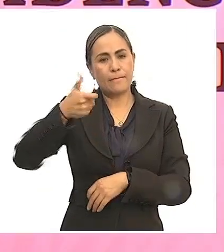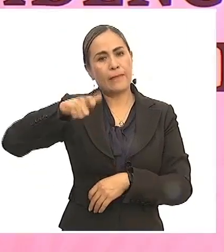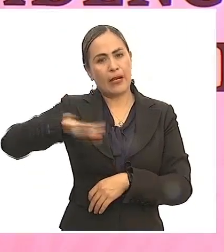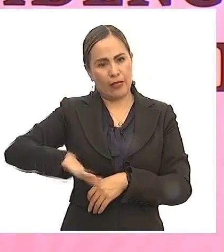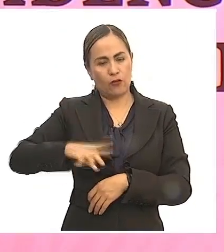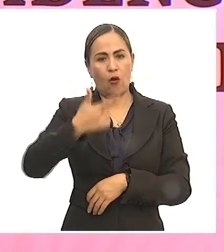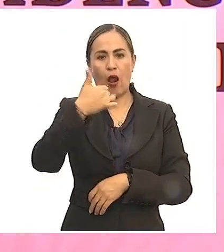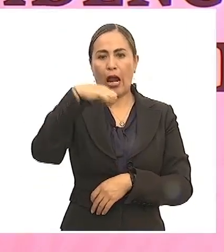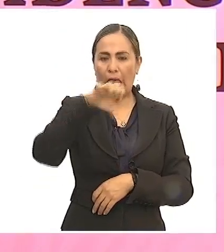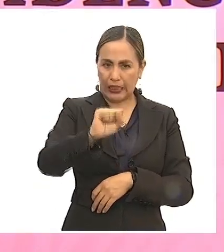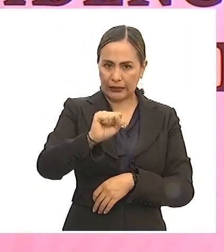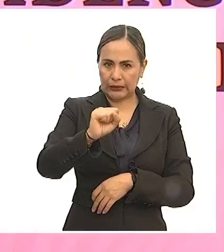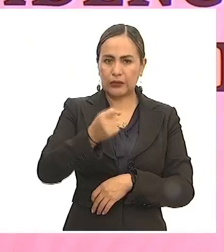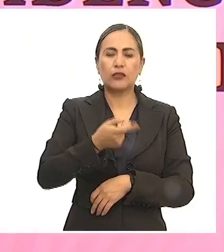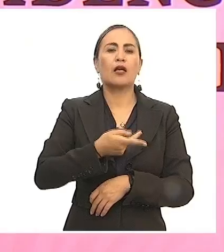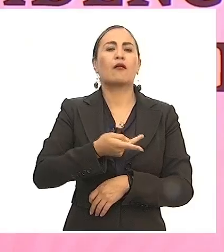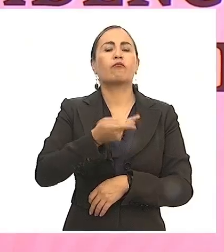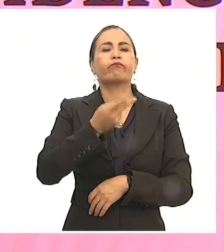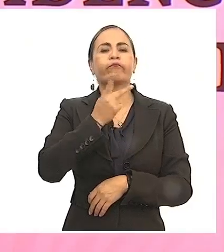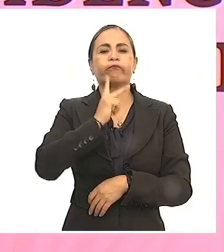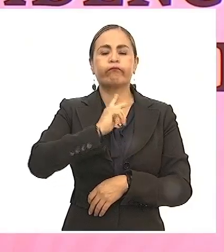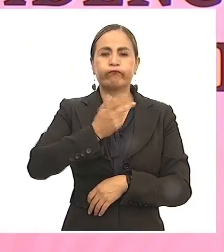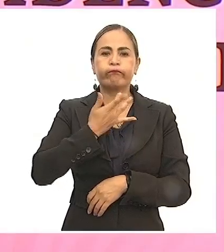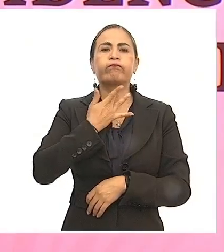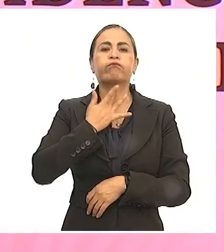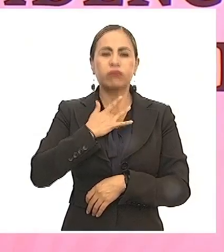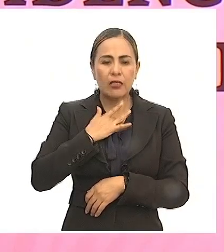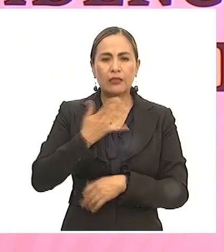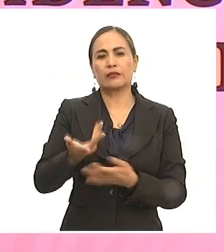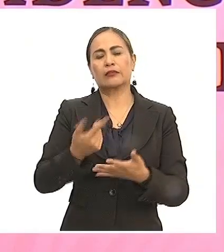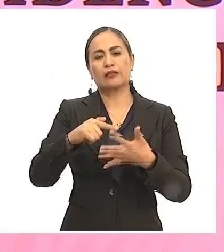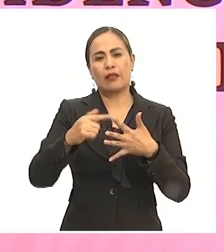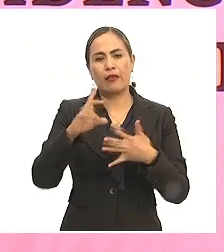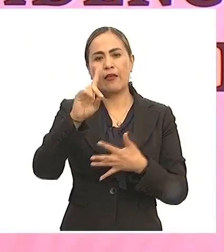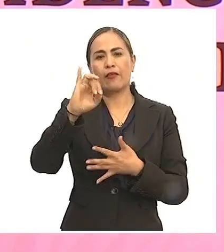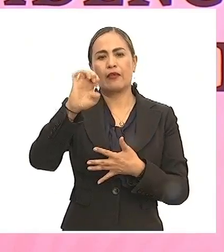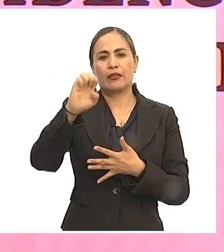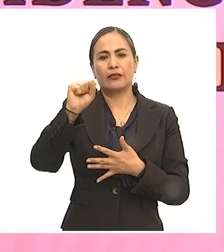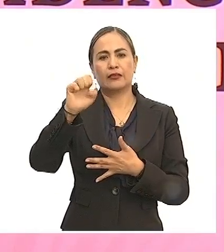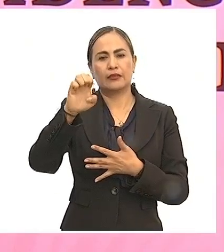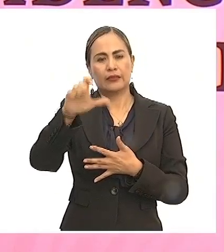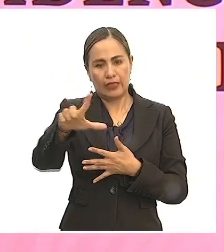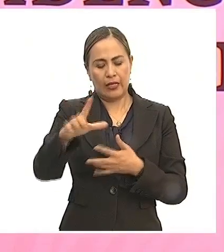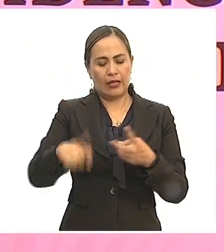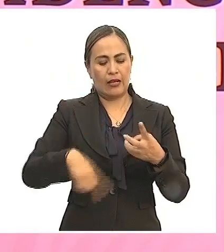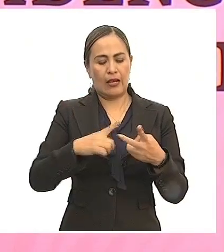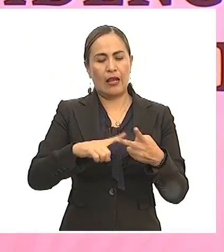las gasolinas, del diésel y del gas